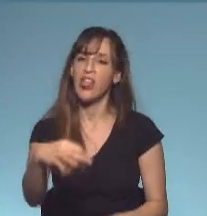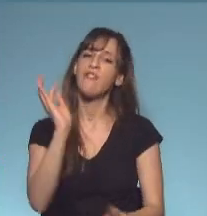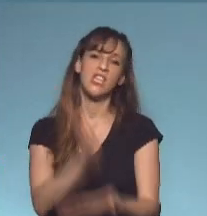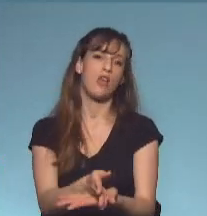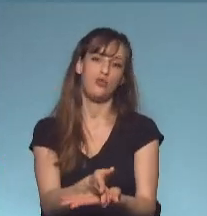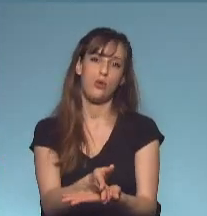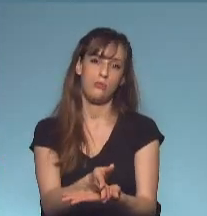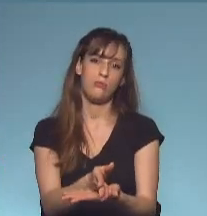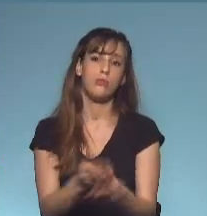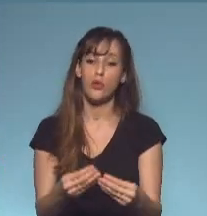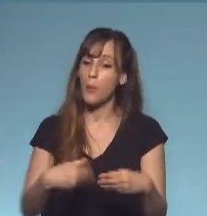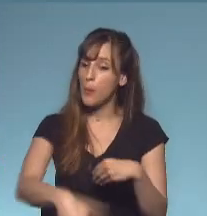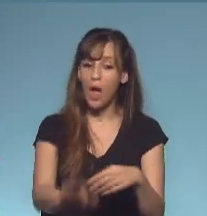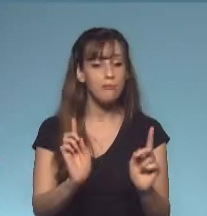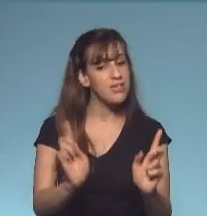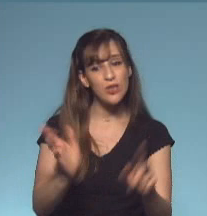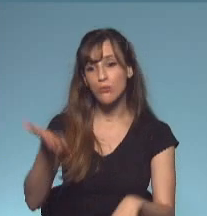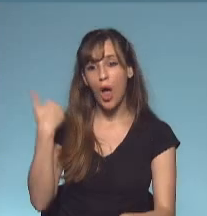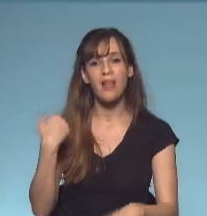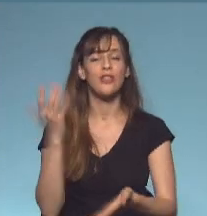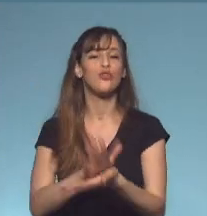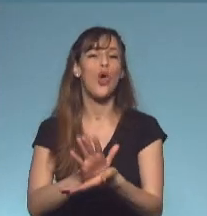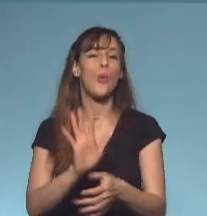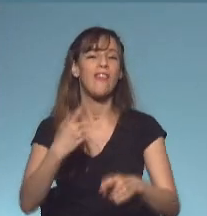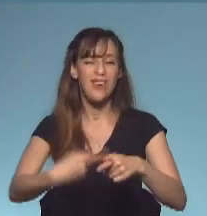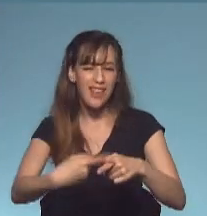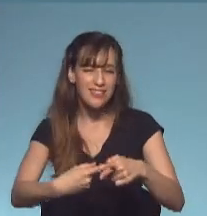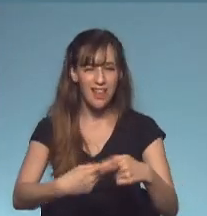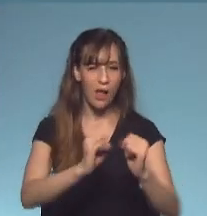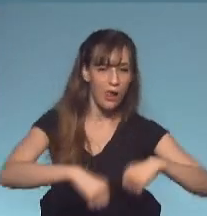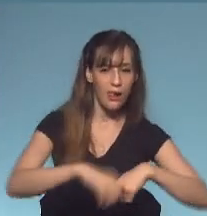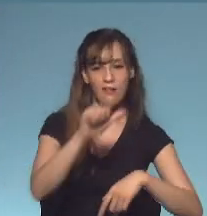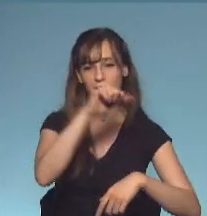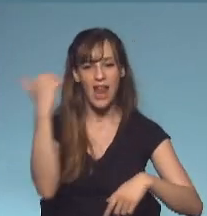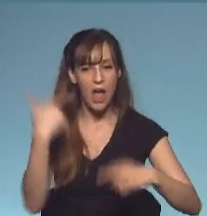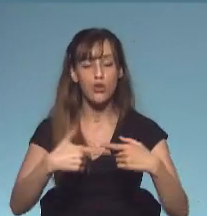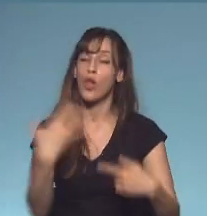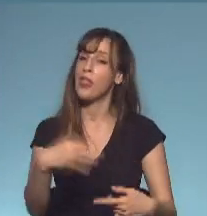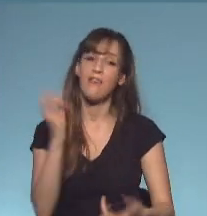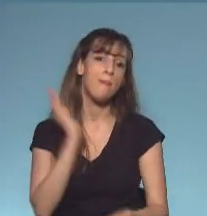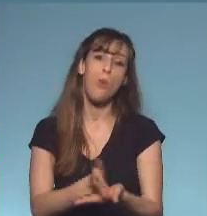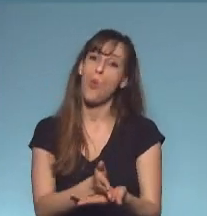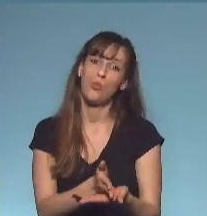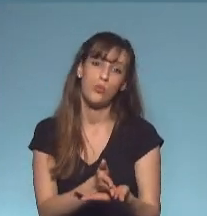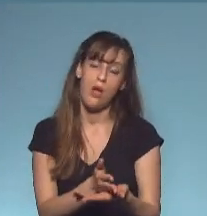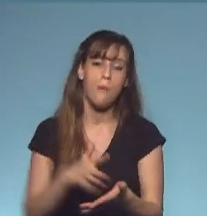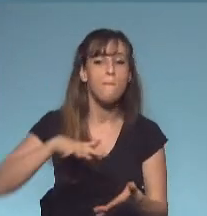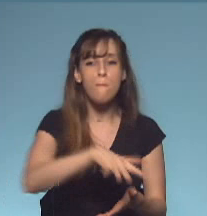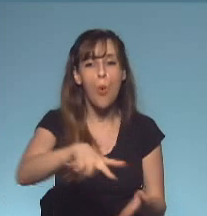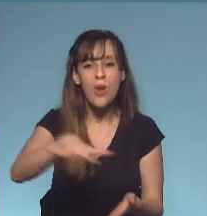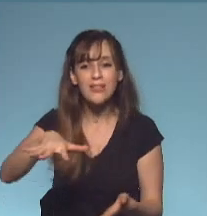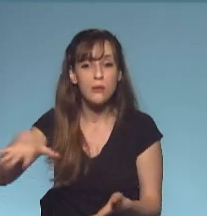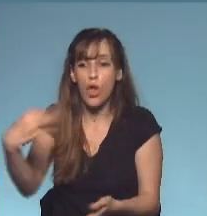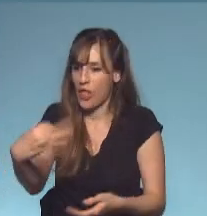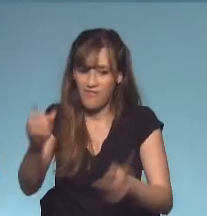Así que vamos a instrumentar, como lo hicimos con las fiestas durante el verano, sistema de multas que necesita adhesión municipal. Así